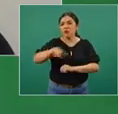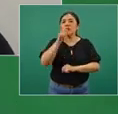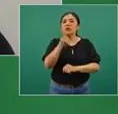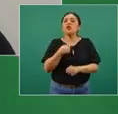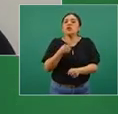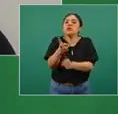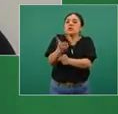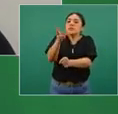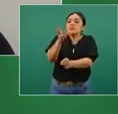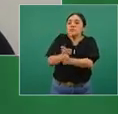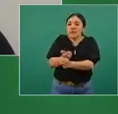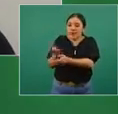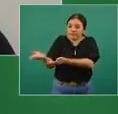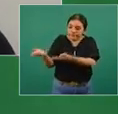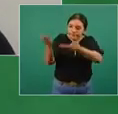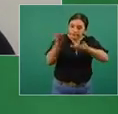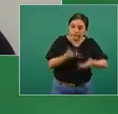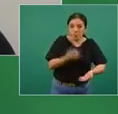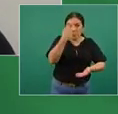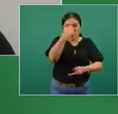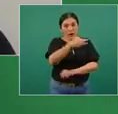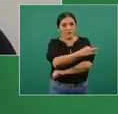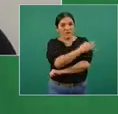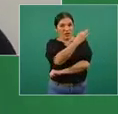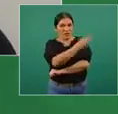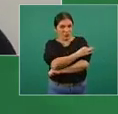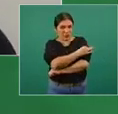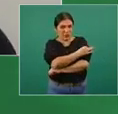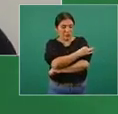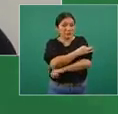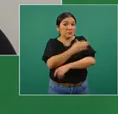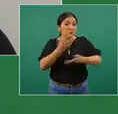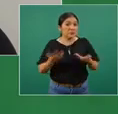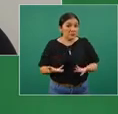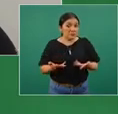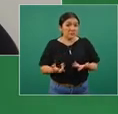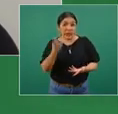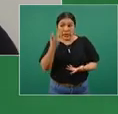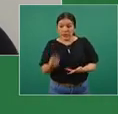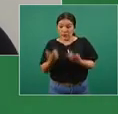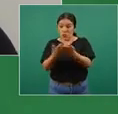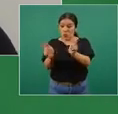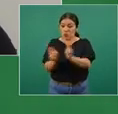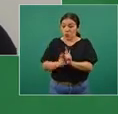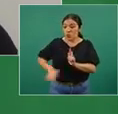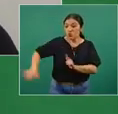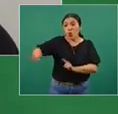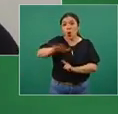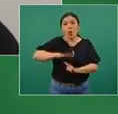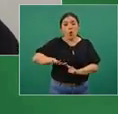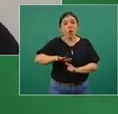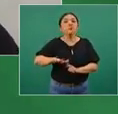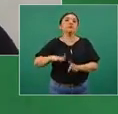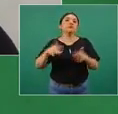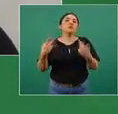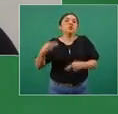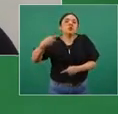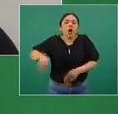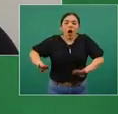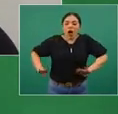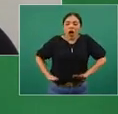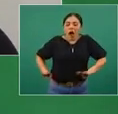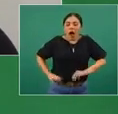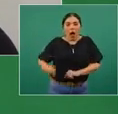invitación a recibir la vacuna. Es un grupo que por sus